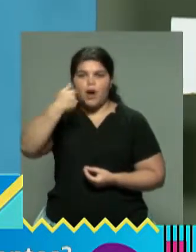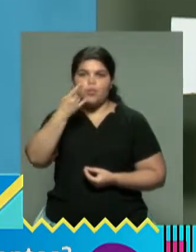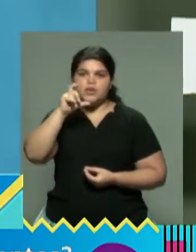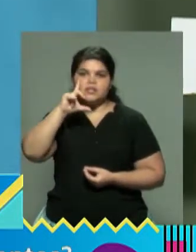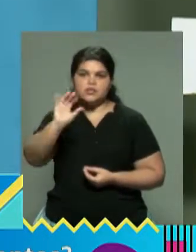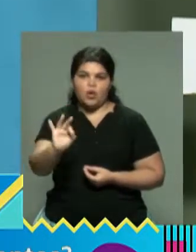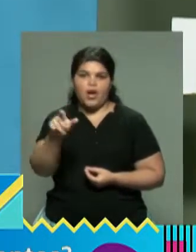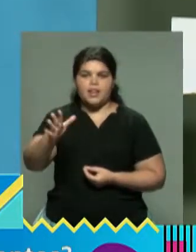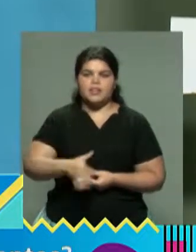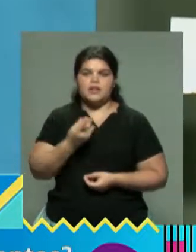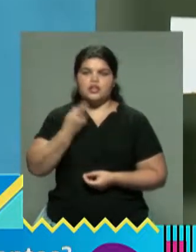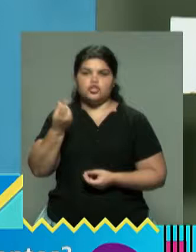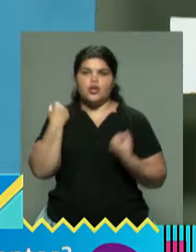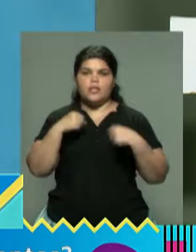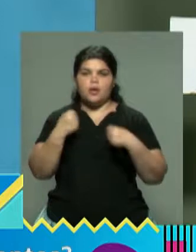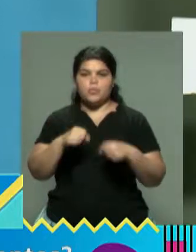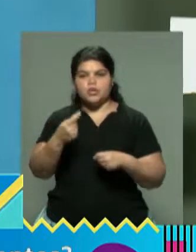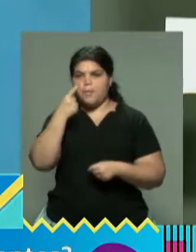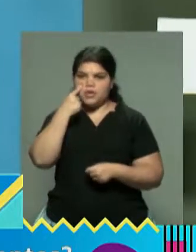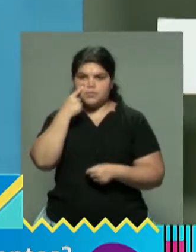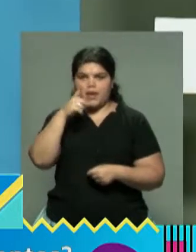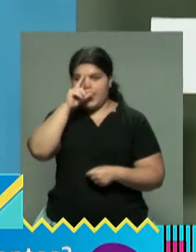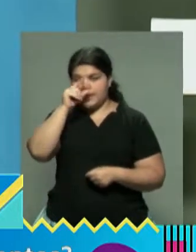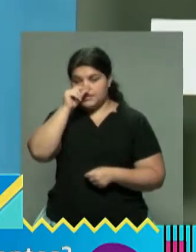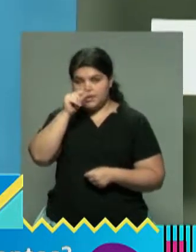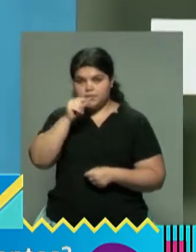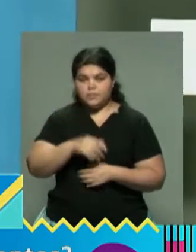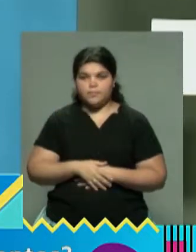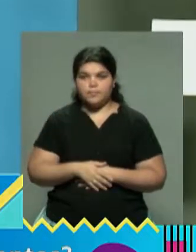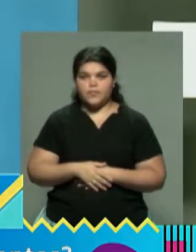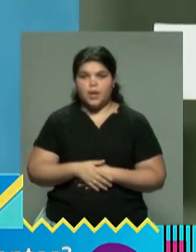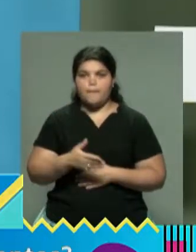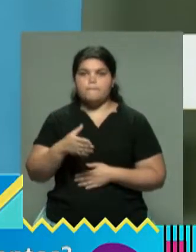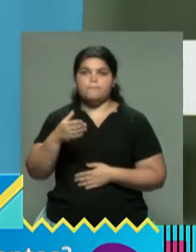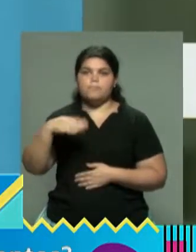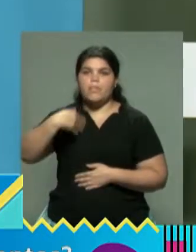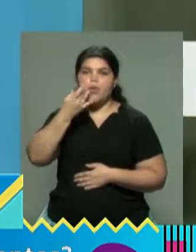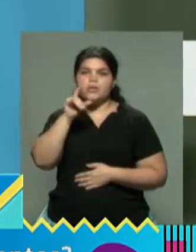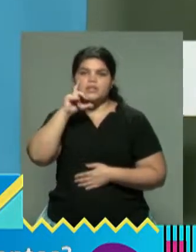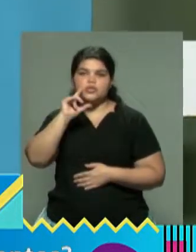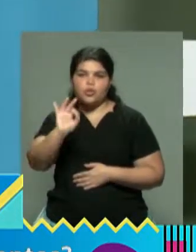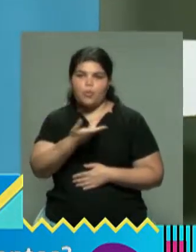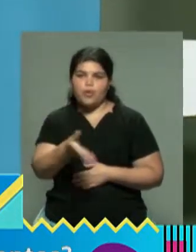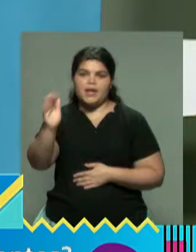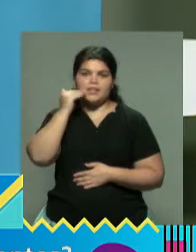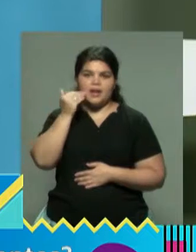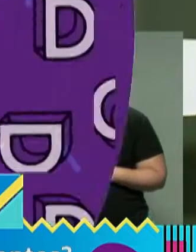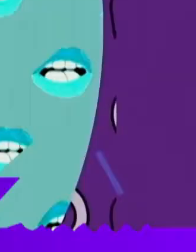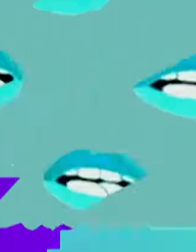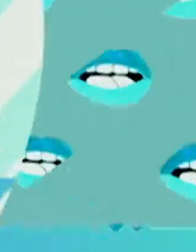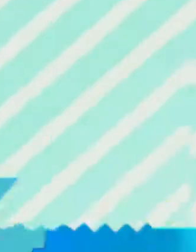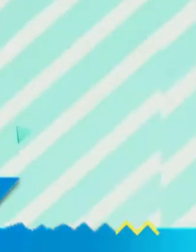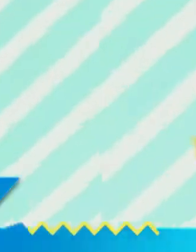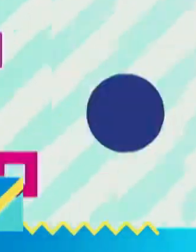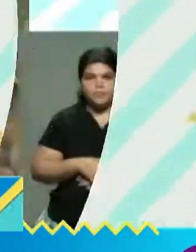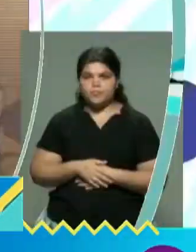Ginestar, él es director de deportes de la Municipalidad de Las Heras. Mauricio, buenas tardes. Fernando Video te saluda. Hola, buenas tardes,